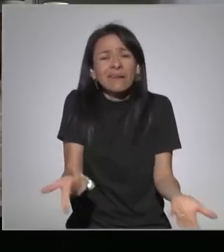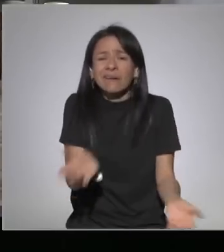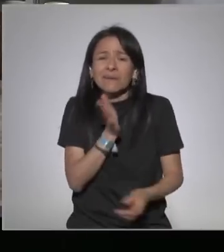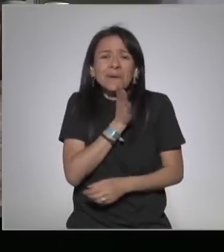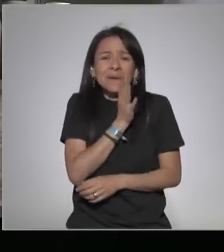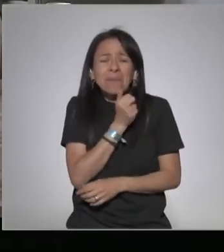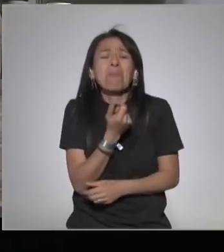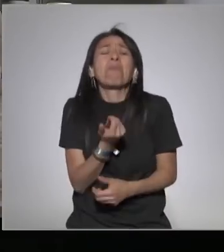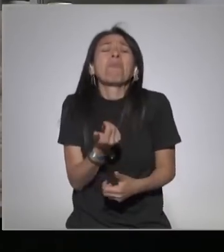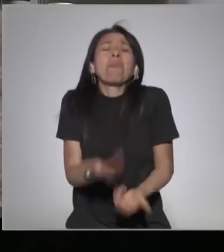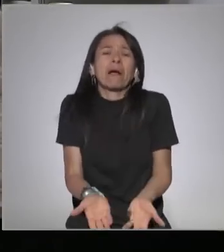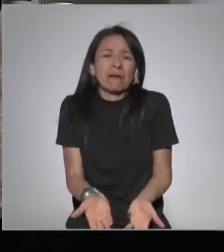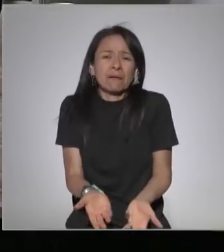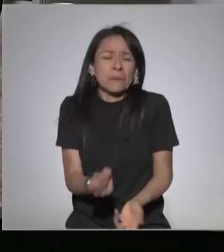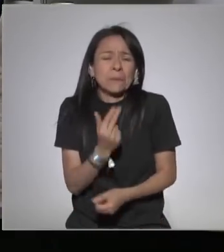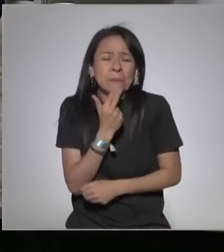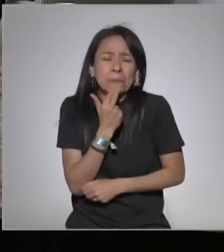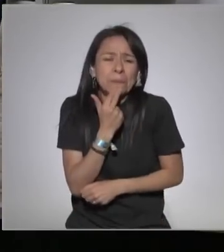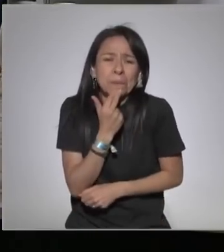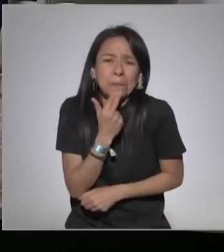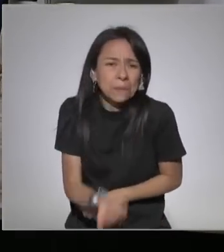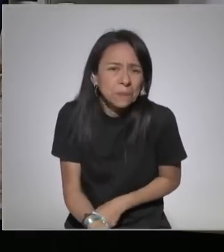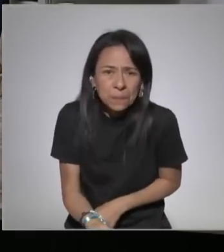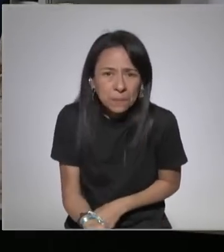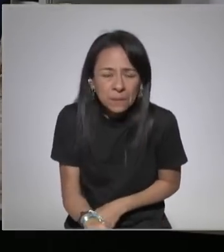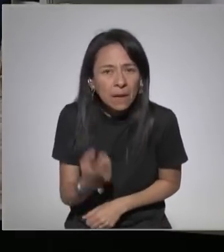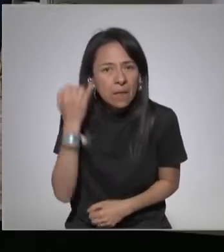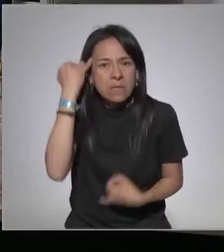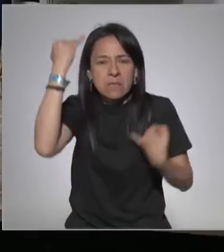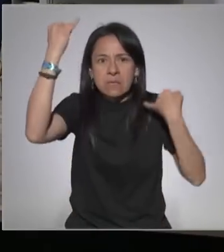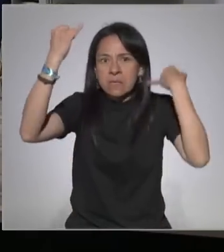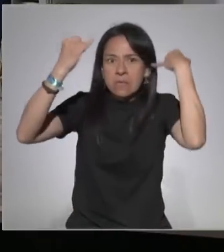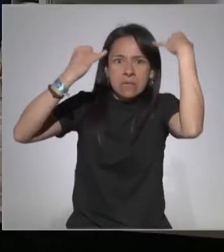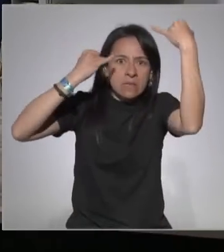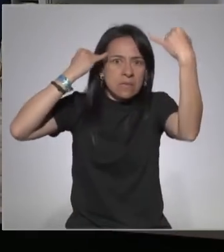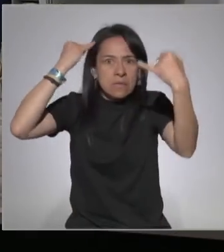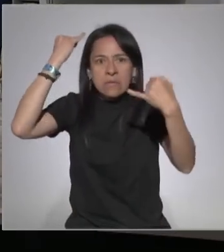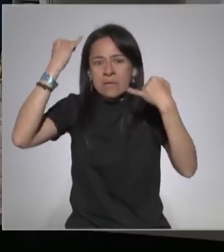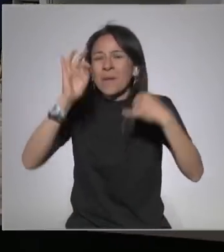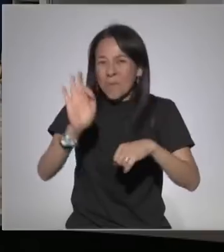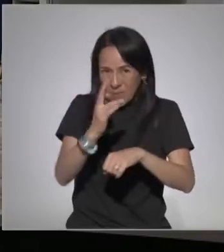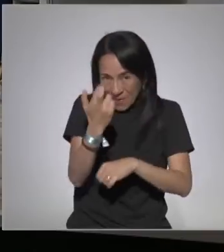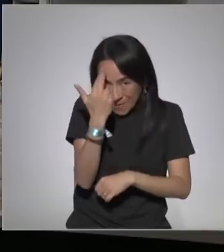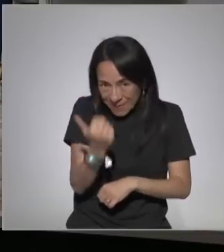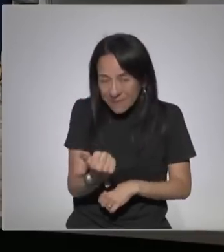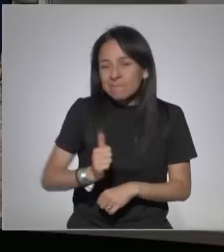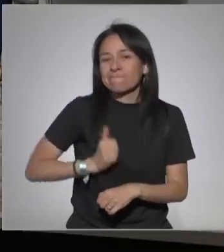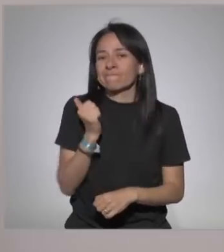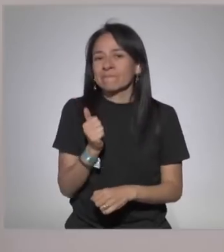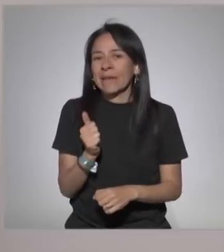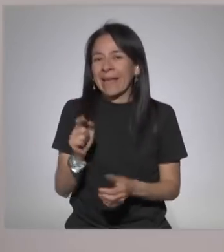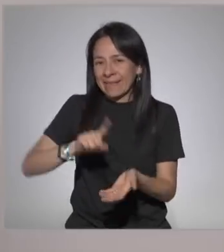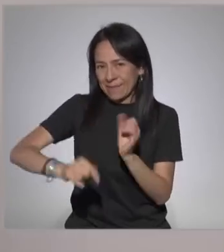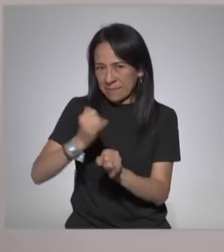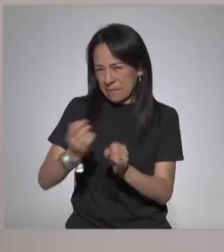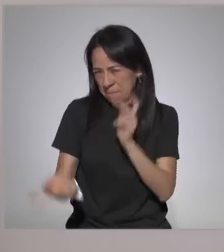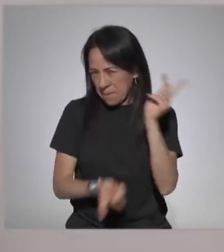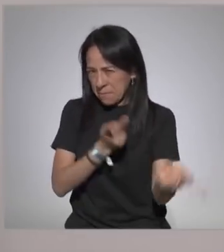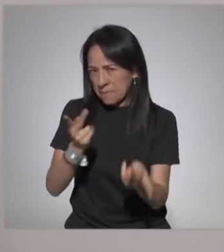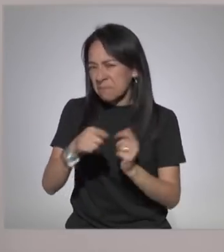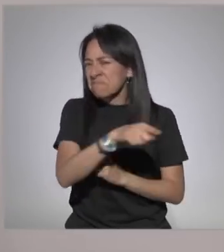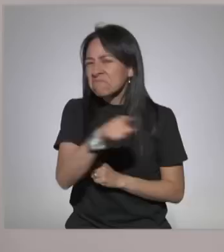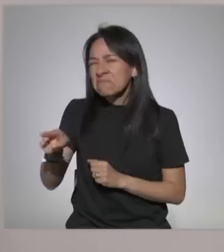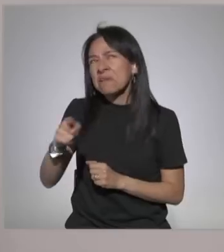las creencias que existen, ¿no? Vienen de todos estos prejuicios y es por eso que justamente en las redes preguntamos, ¿cómo crees que se vive el amor